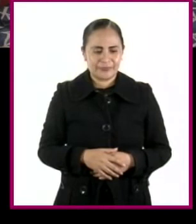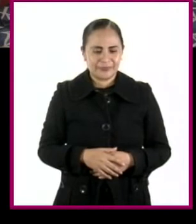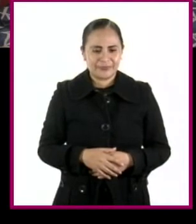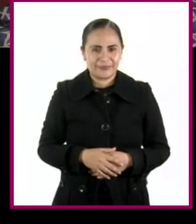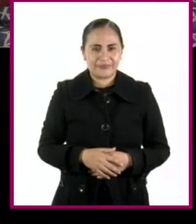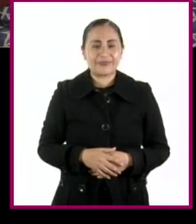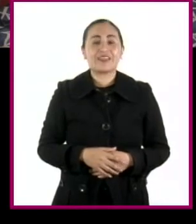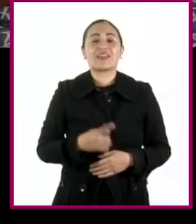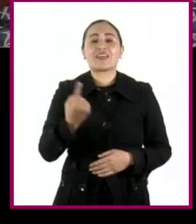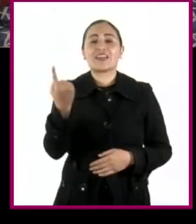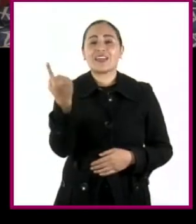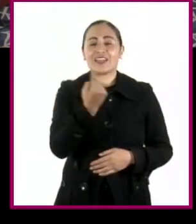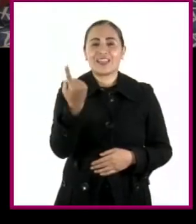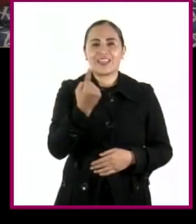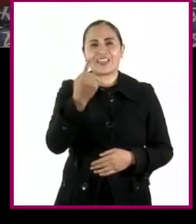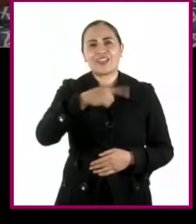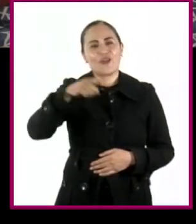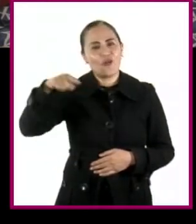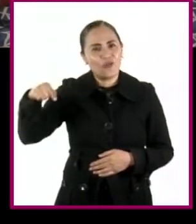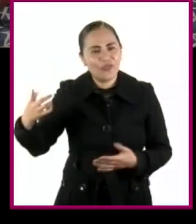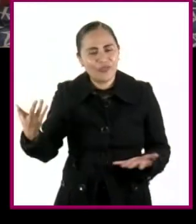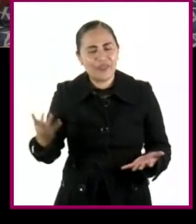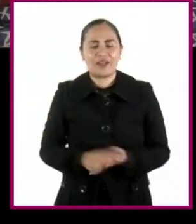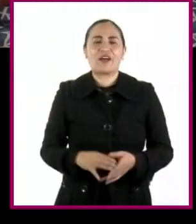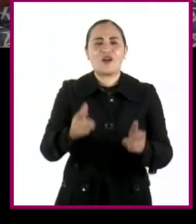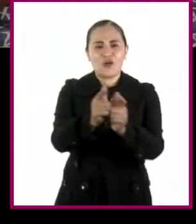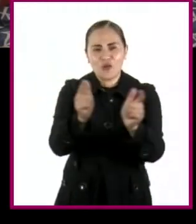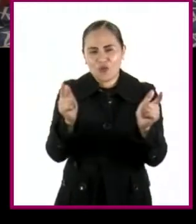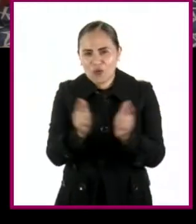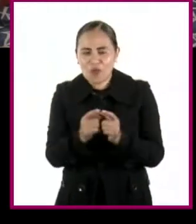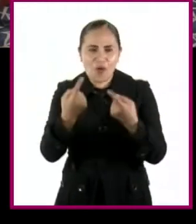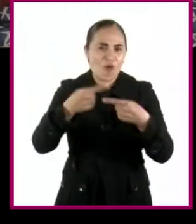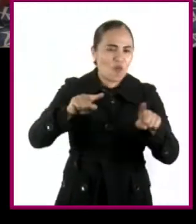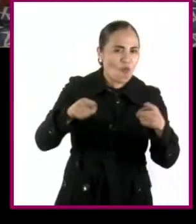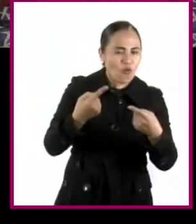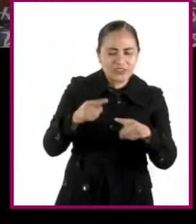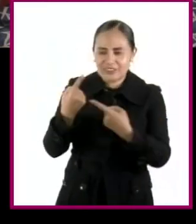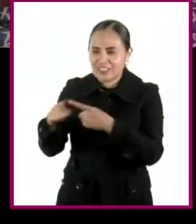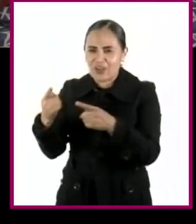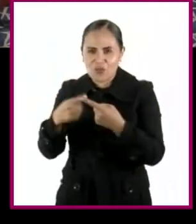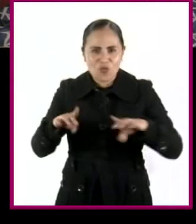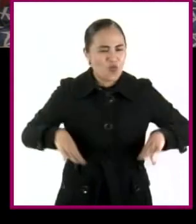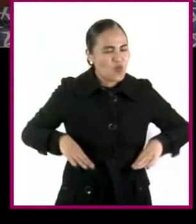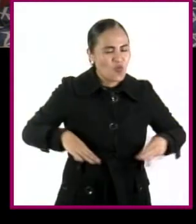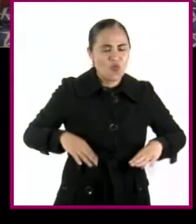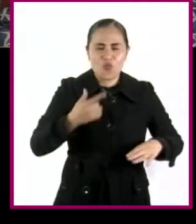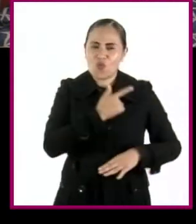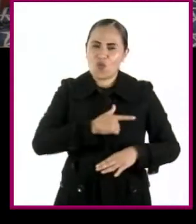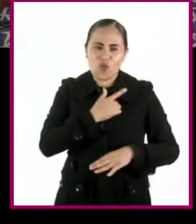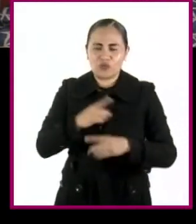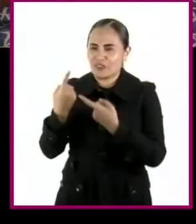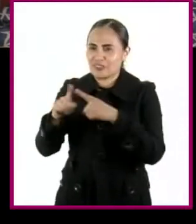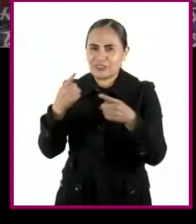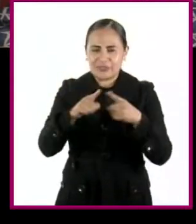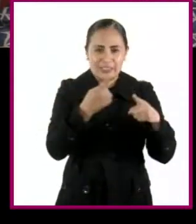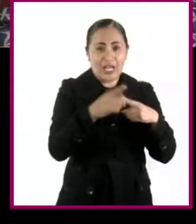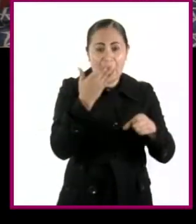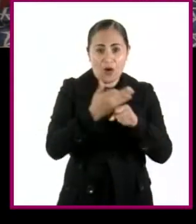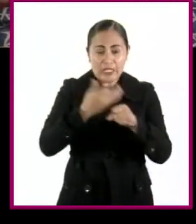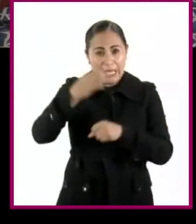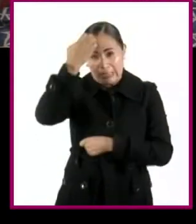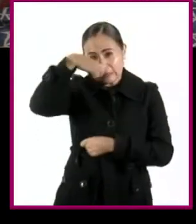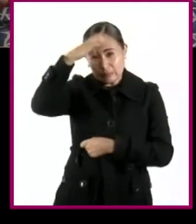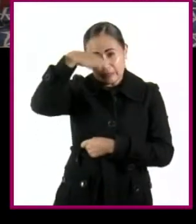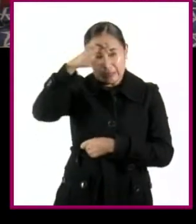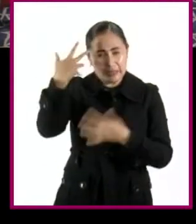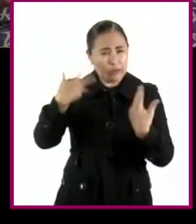¿Qué onda, bandita rockera, popera, reggaetonera, rapera y etcétera? Vinimos de una experiencia súper chida, gracias a